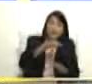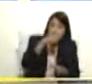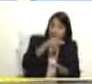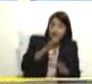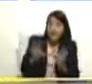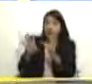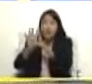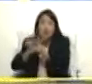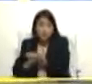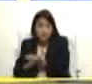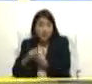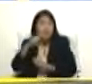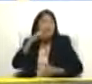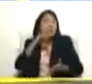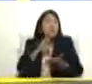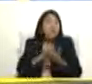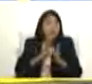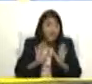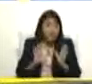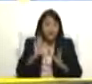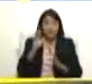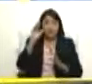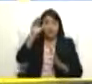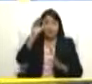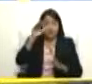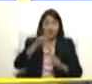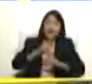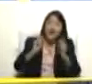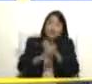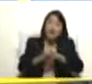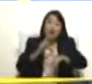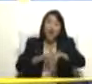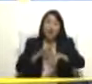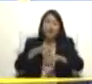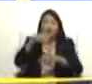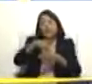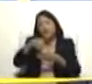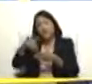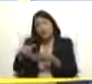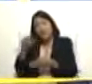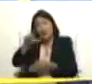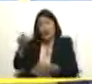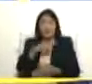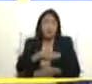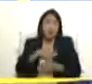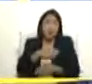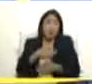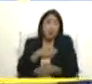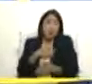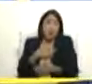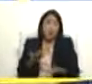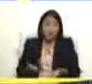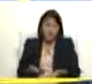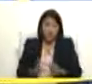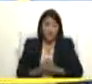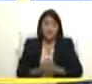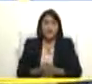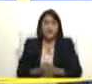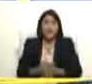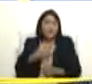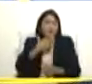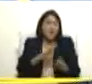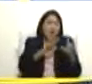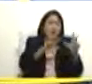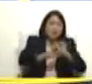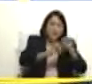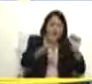Quizás habría que hacer las elecciones en nuevos horarios, para la comodidad de la gente. De 8 de la mañana,